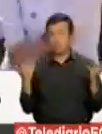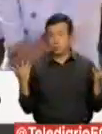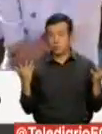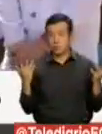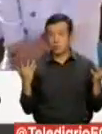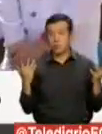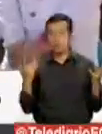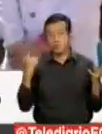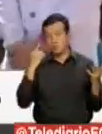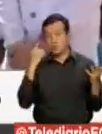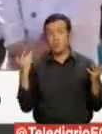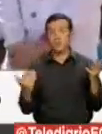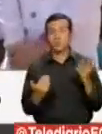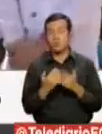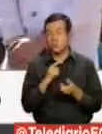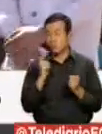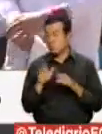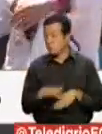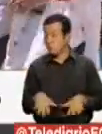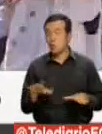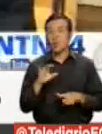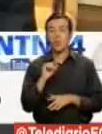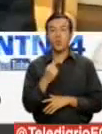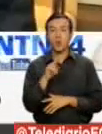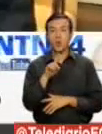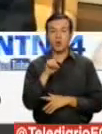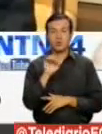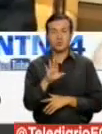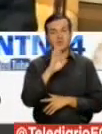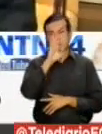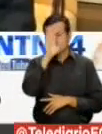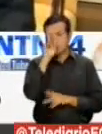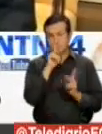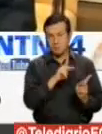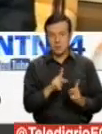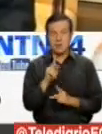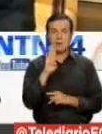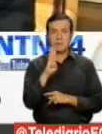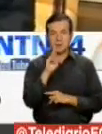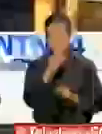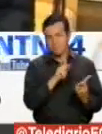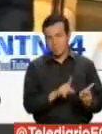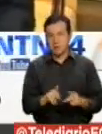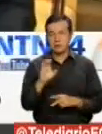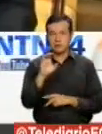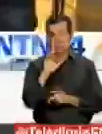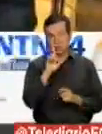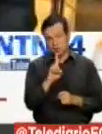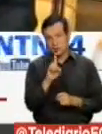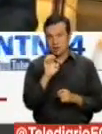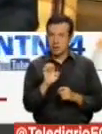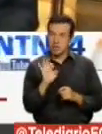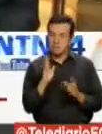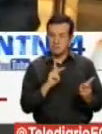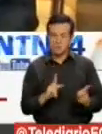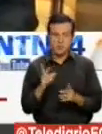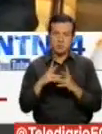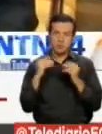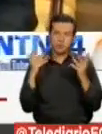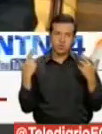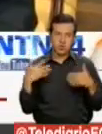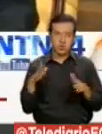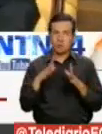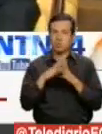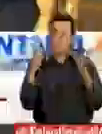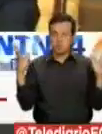poder y dé el relevo al jefe del Parlamento, Juan Guaidó. Siempre tengo un plan B y un plan C y D y E y F. Tengo una